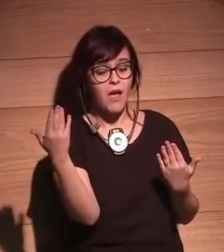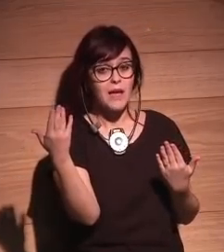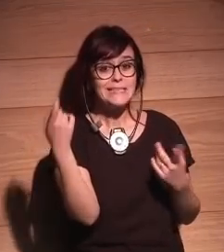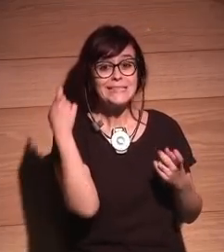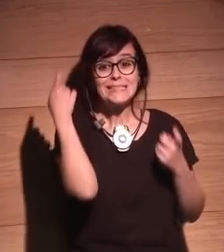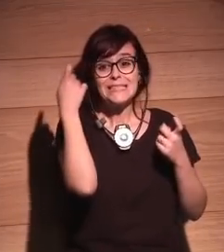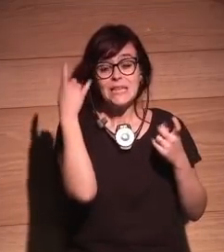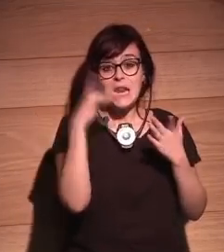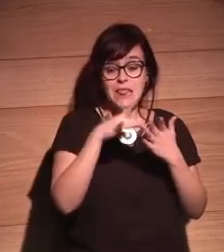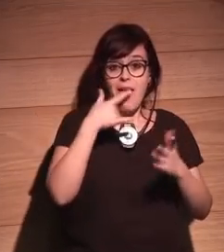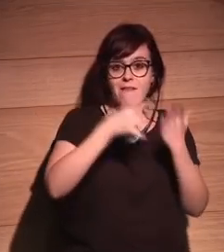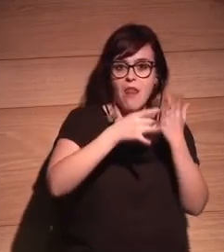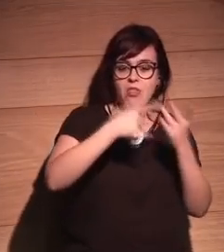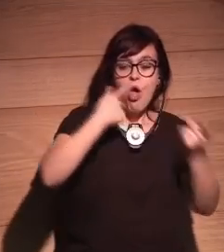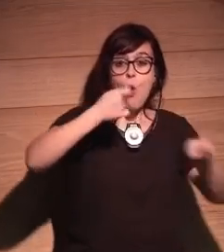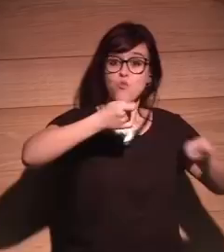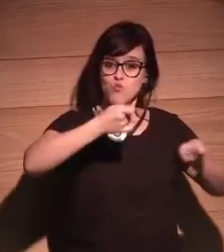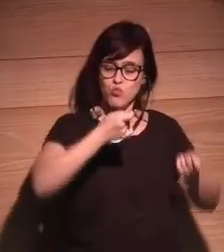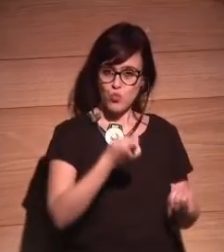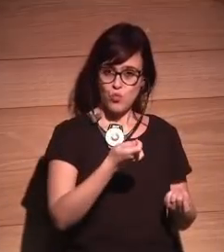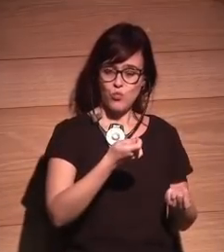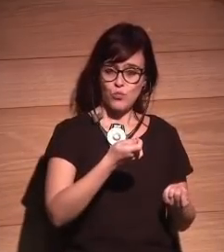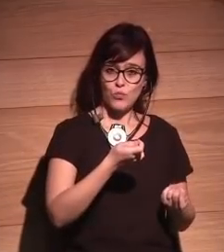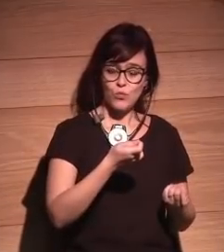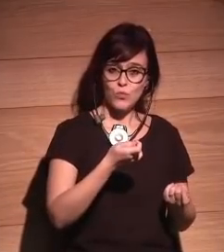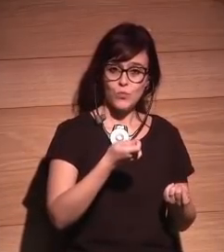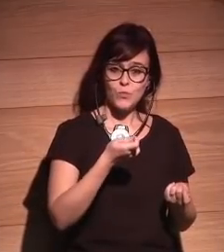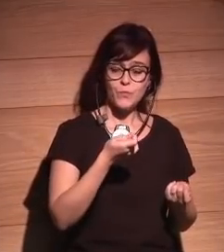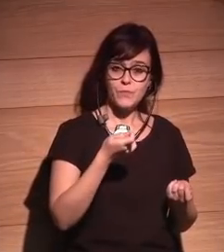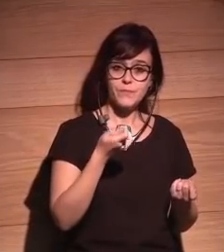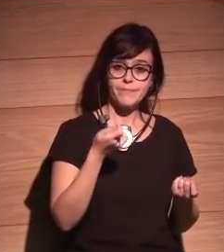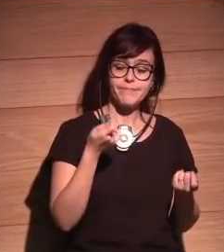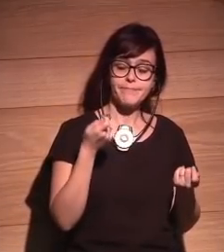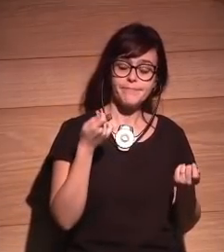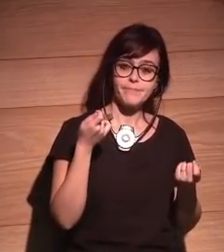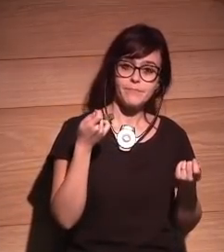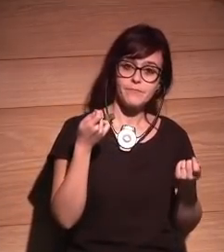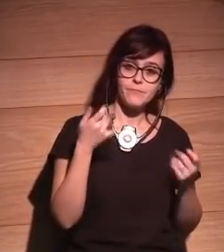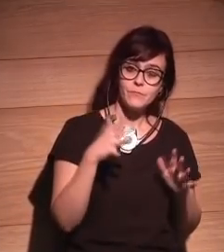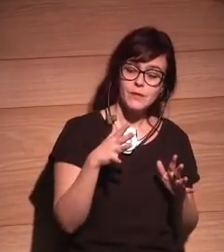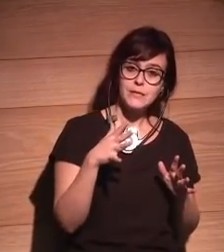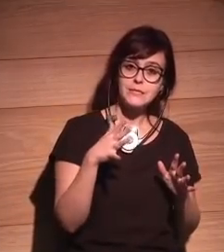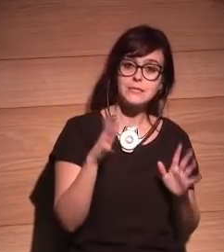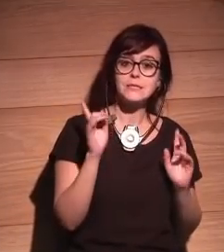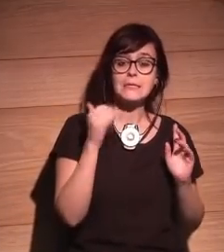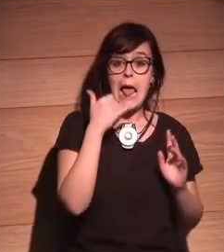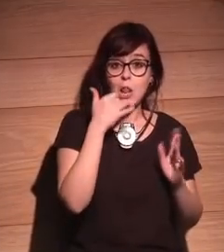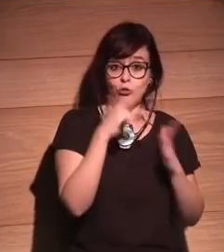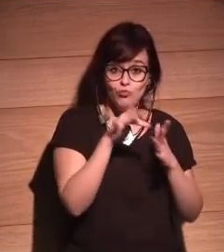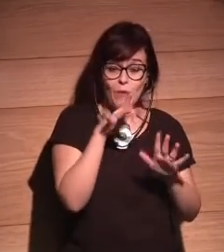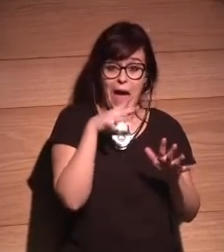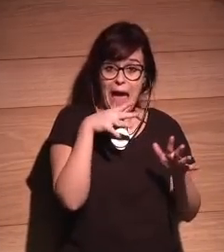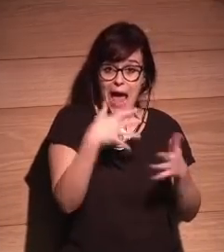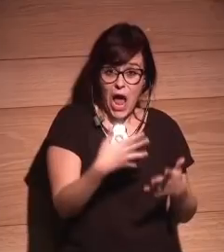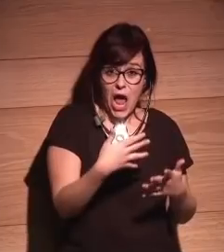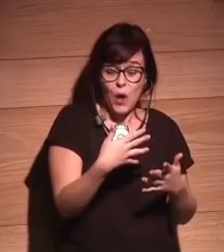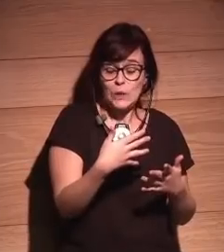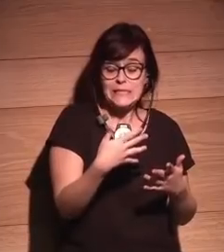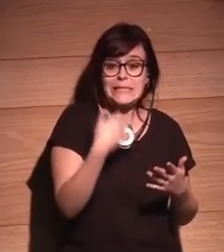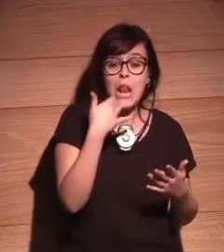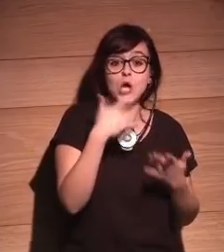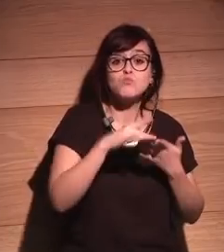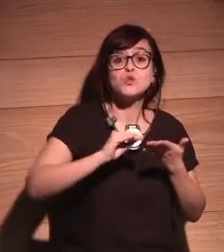de control de la calidad. Estas son cosas que están produciéndose. No